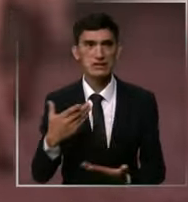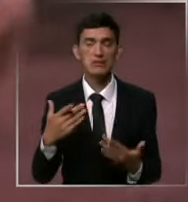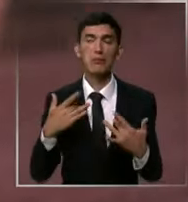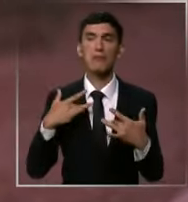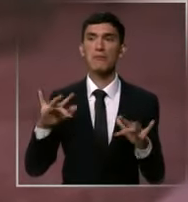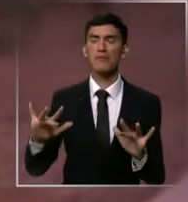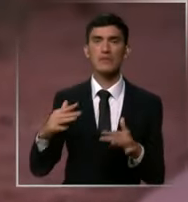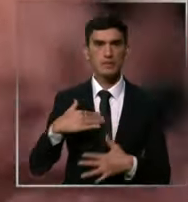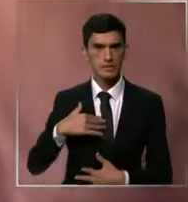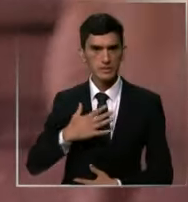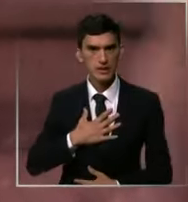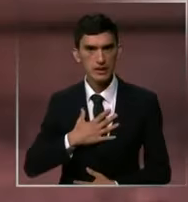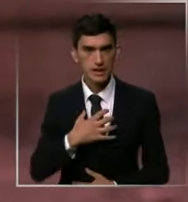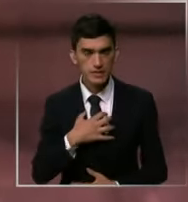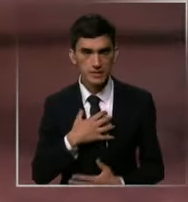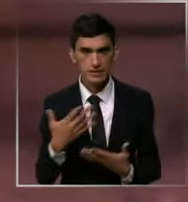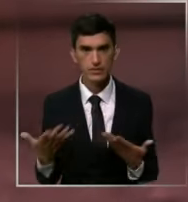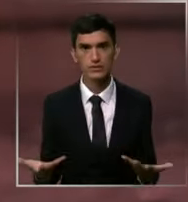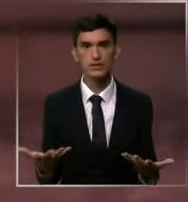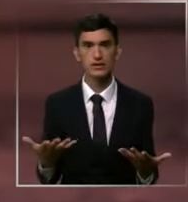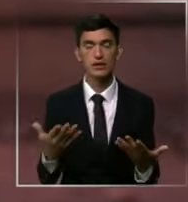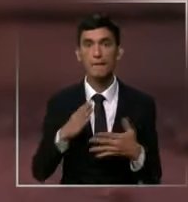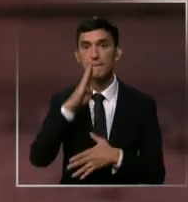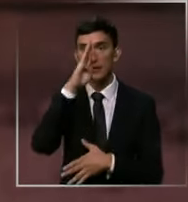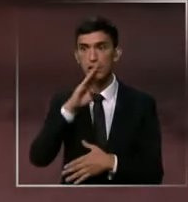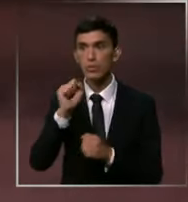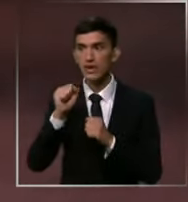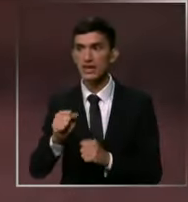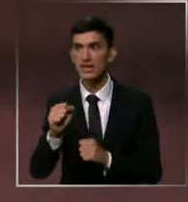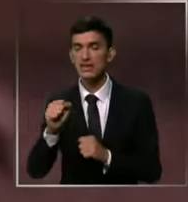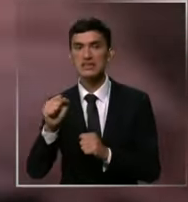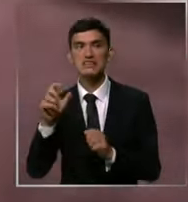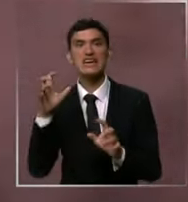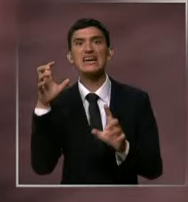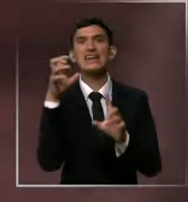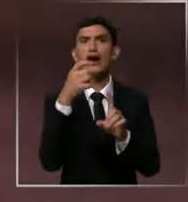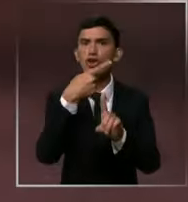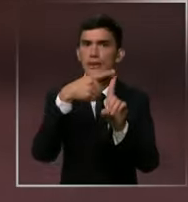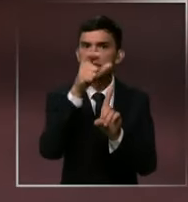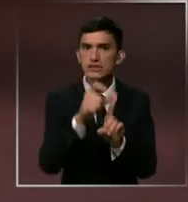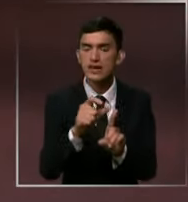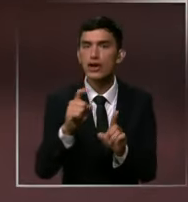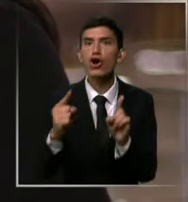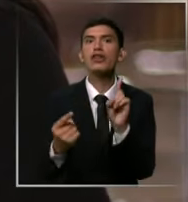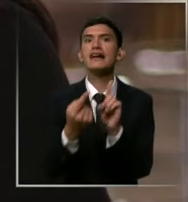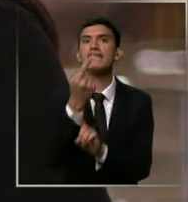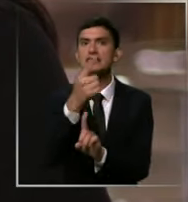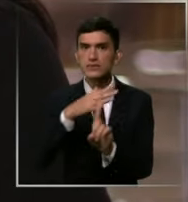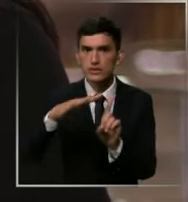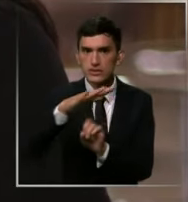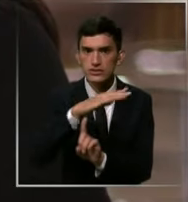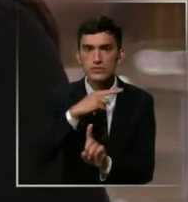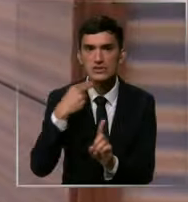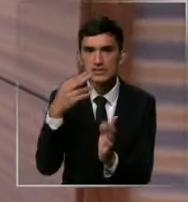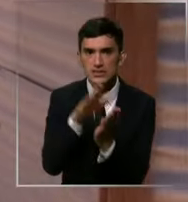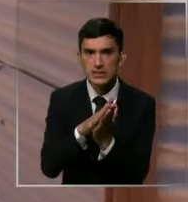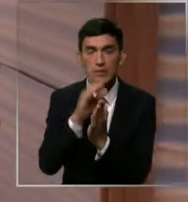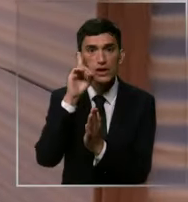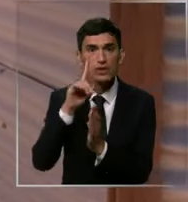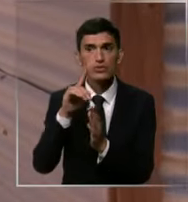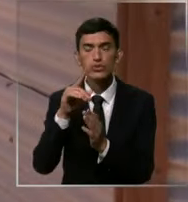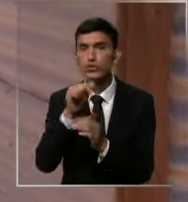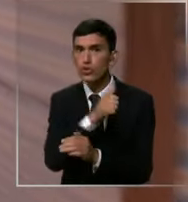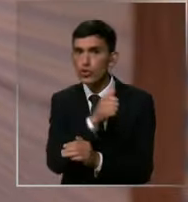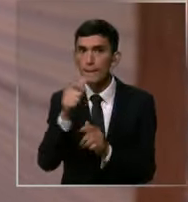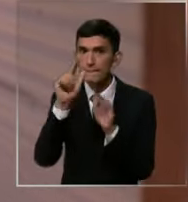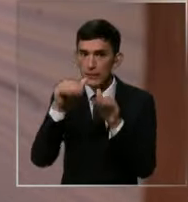nada. Me da un poco de miedo que los perros puedan atacar a otra persona y que ocurra esto de nuevo, que nadie lo quiere, pero todos podríamos ser una Daniela. Sobre